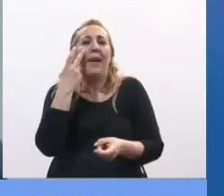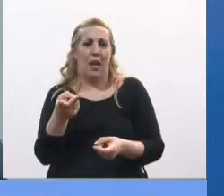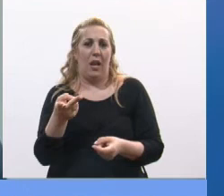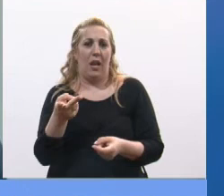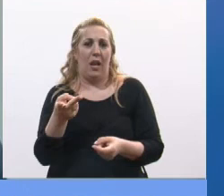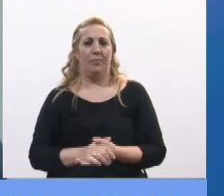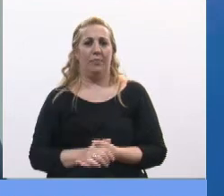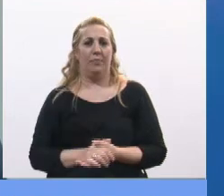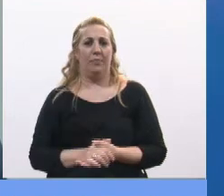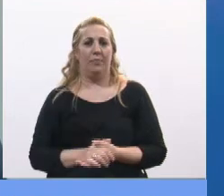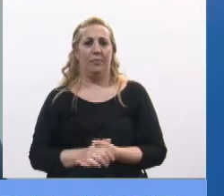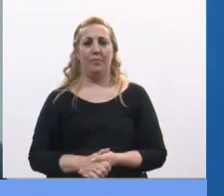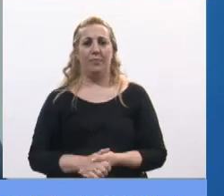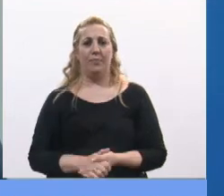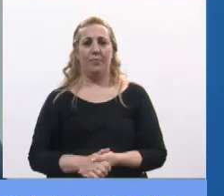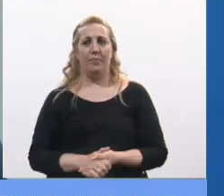sacrificio.